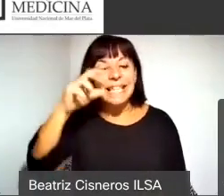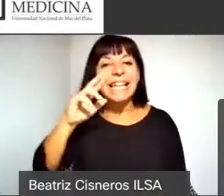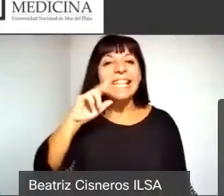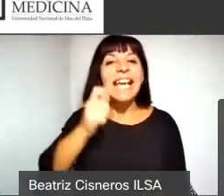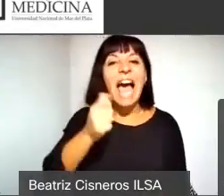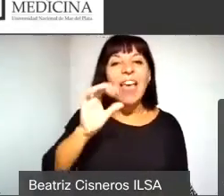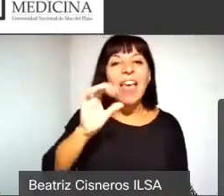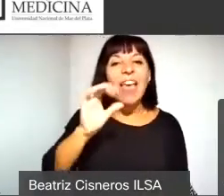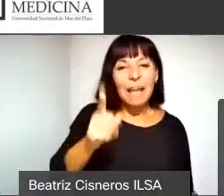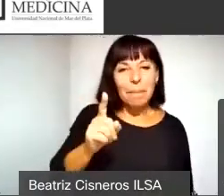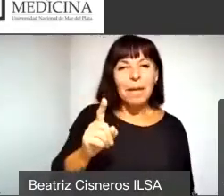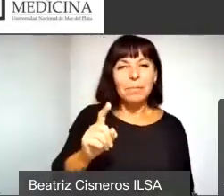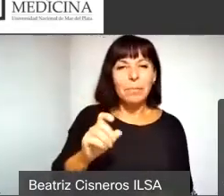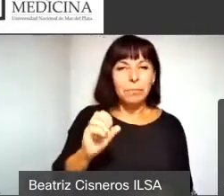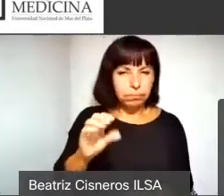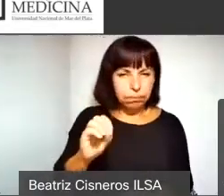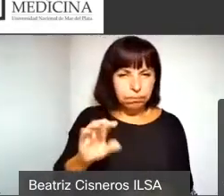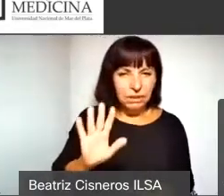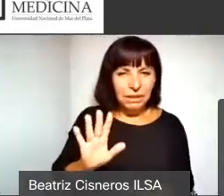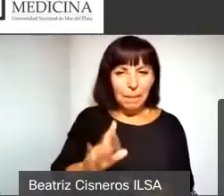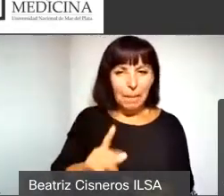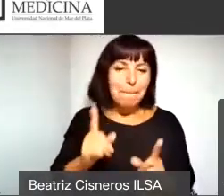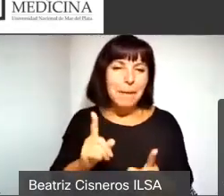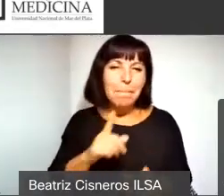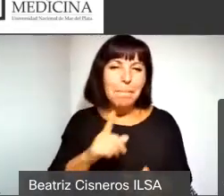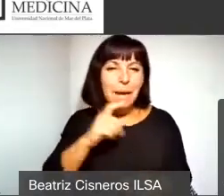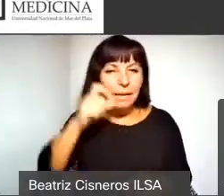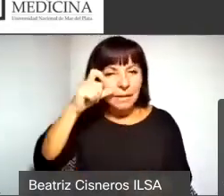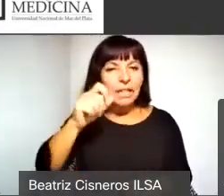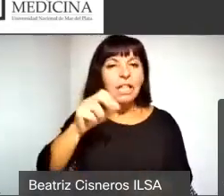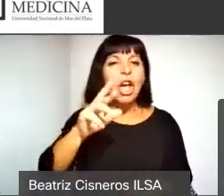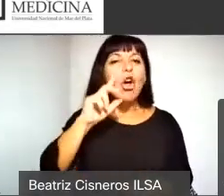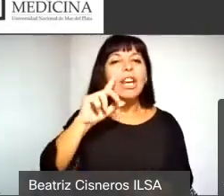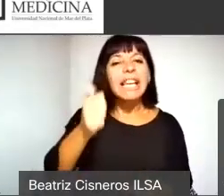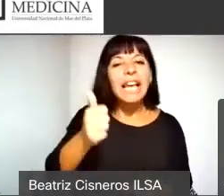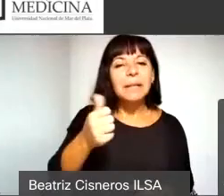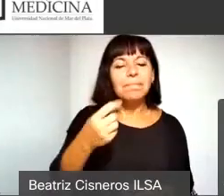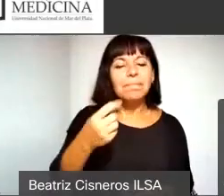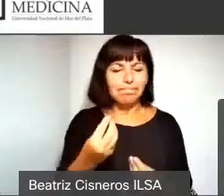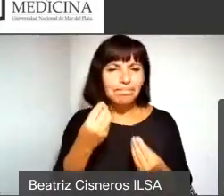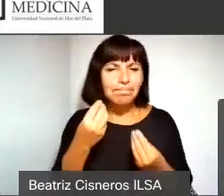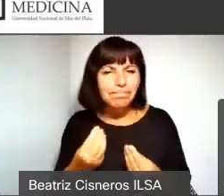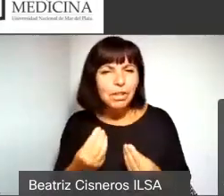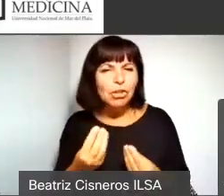formas designan a la misma teoría. Es una teoría que fue